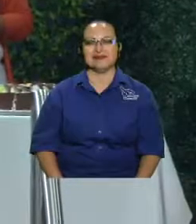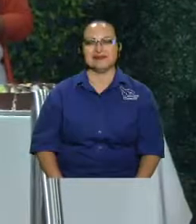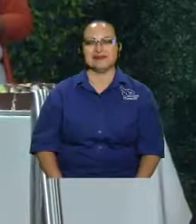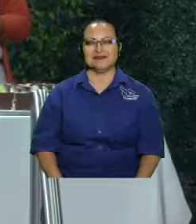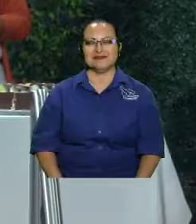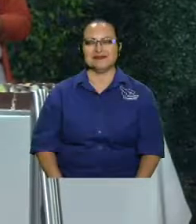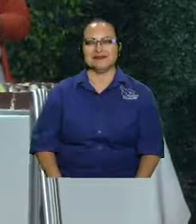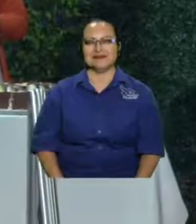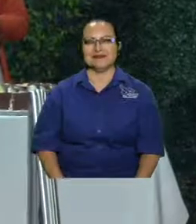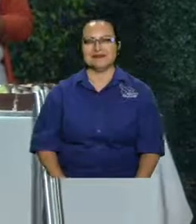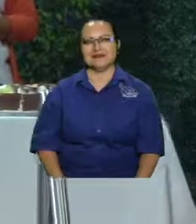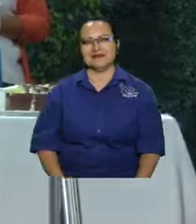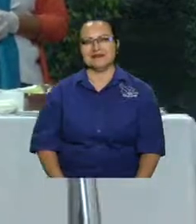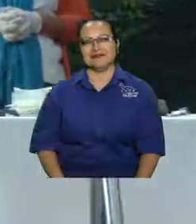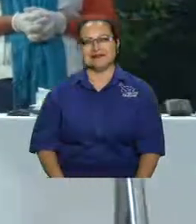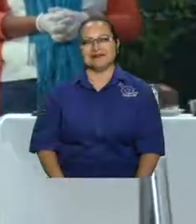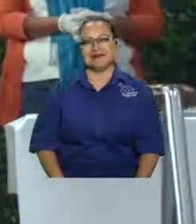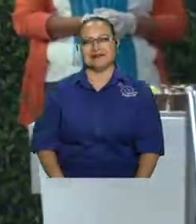Ahora,